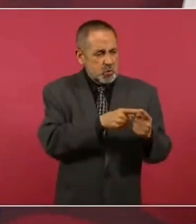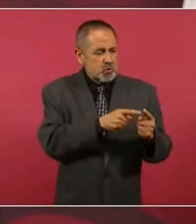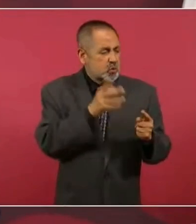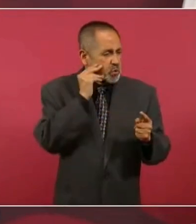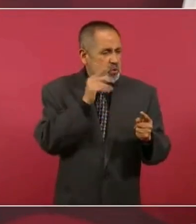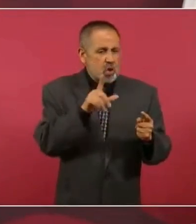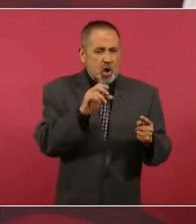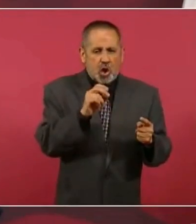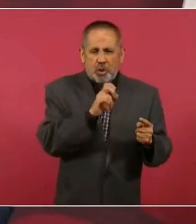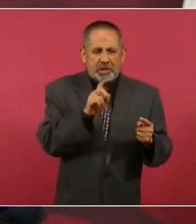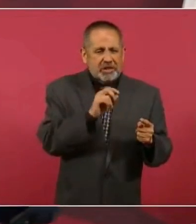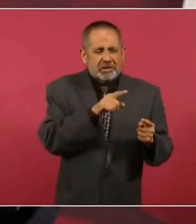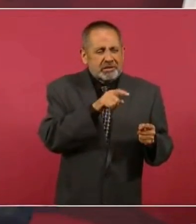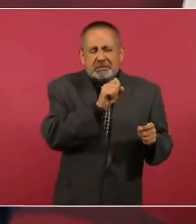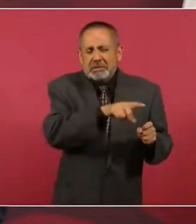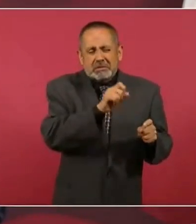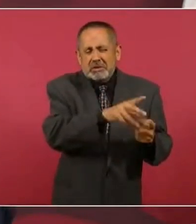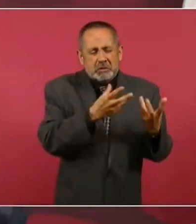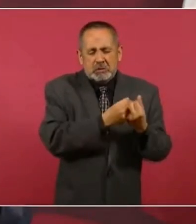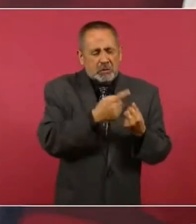Escuchas a López Dóriga, o sea,